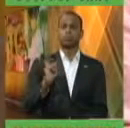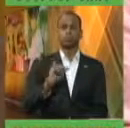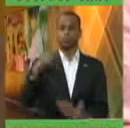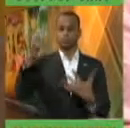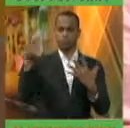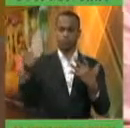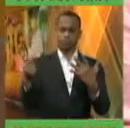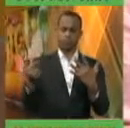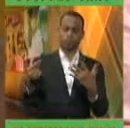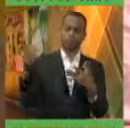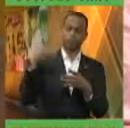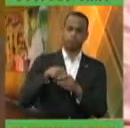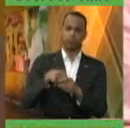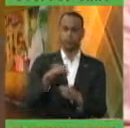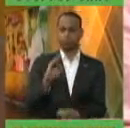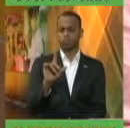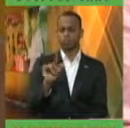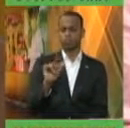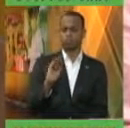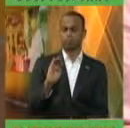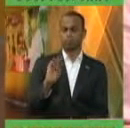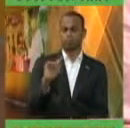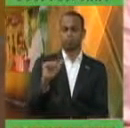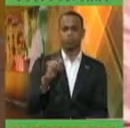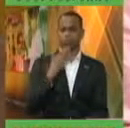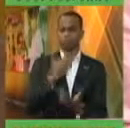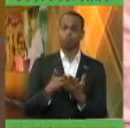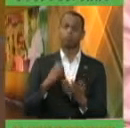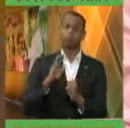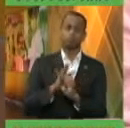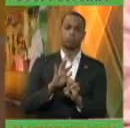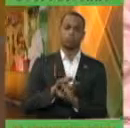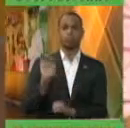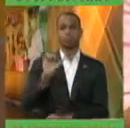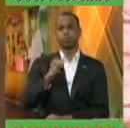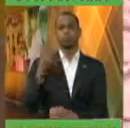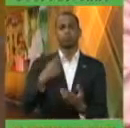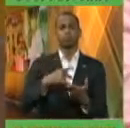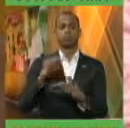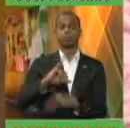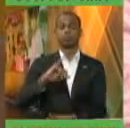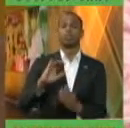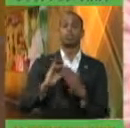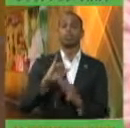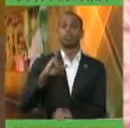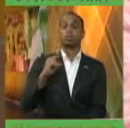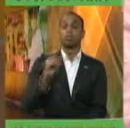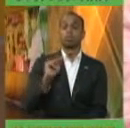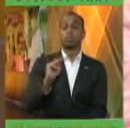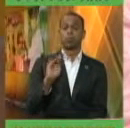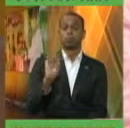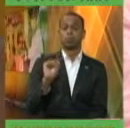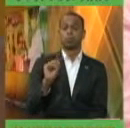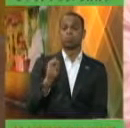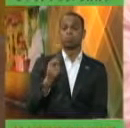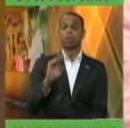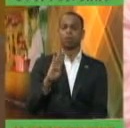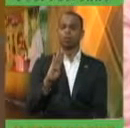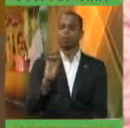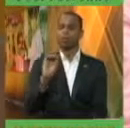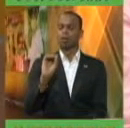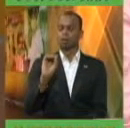contemplando allí en la barquita un proyecto muy ejemplo también hay otro proyecto que es la ciudad juan bosch que se está construyendo allí